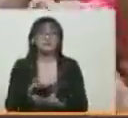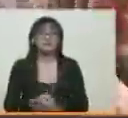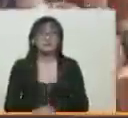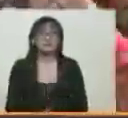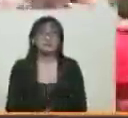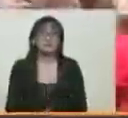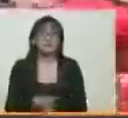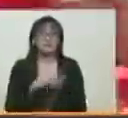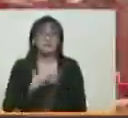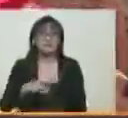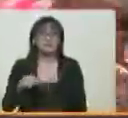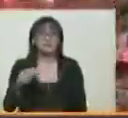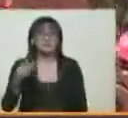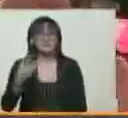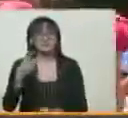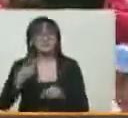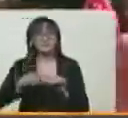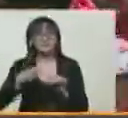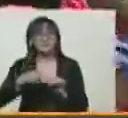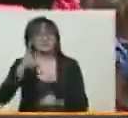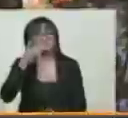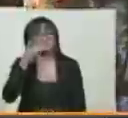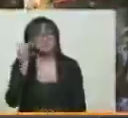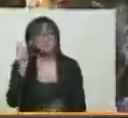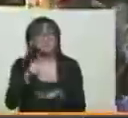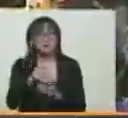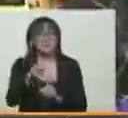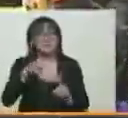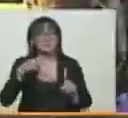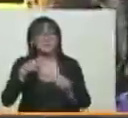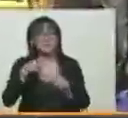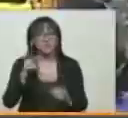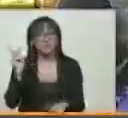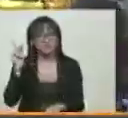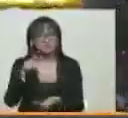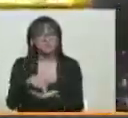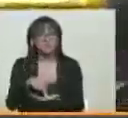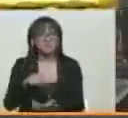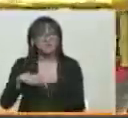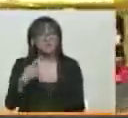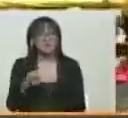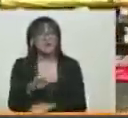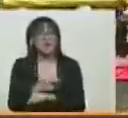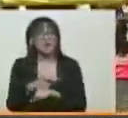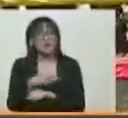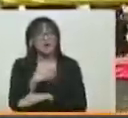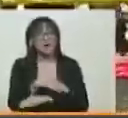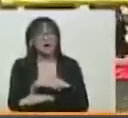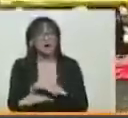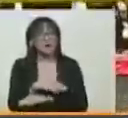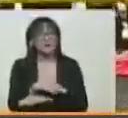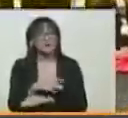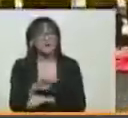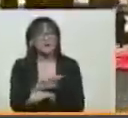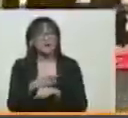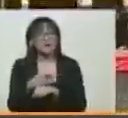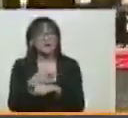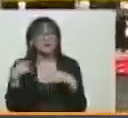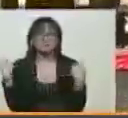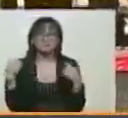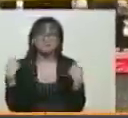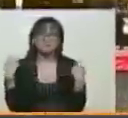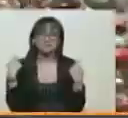El presidente de PDVSA en persona en Amazonas mañana. Gobierno de calle, gobierno